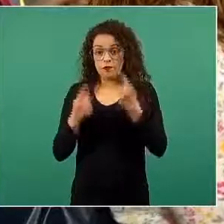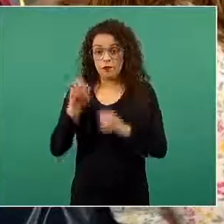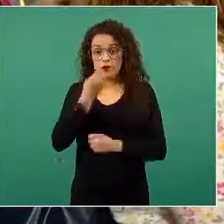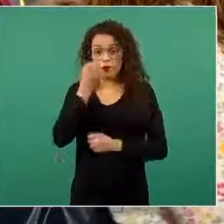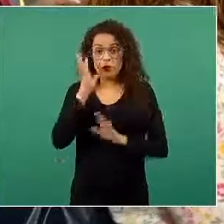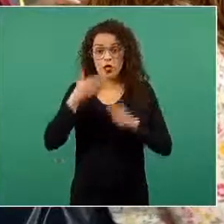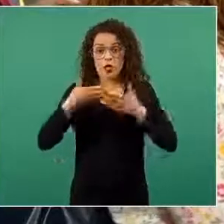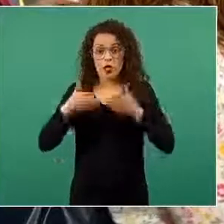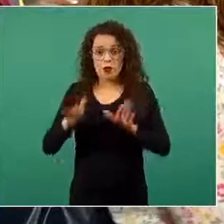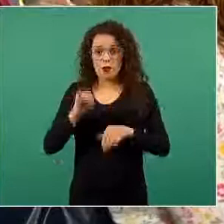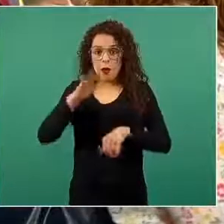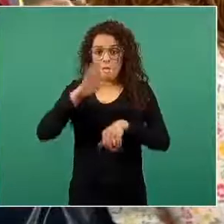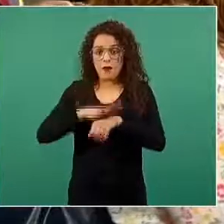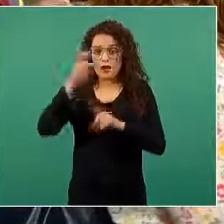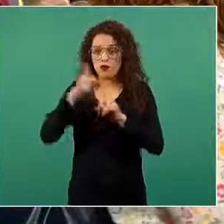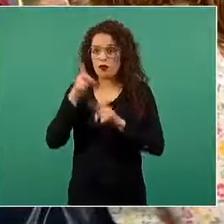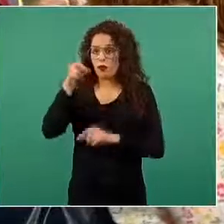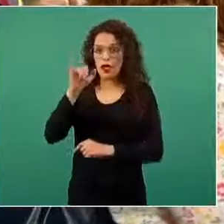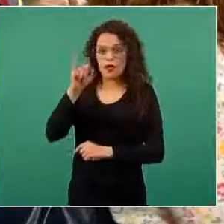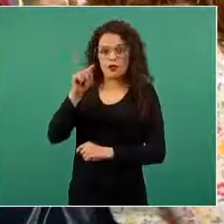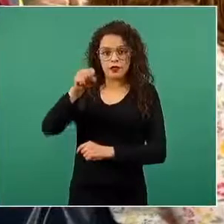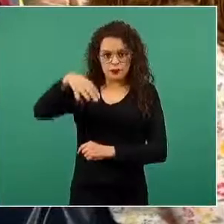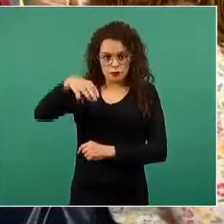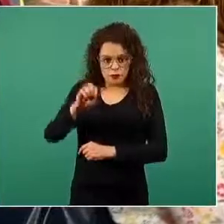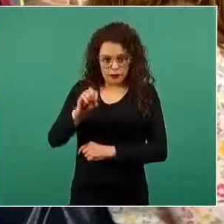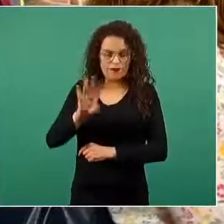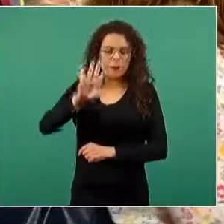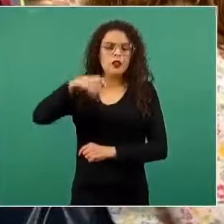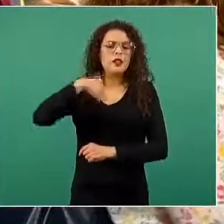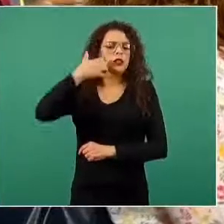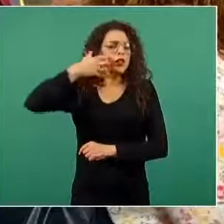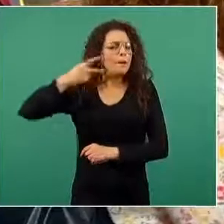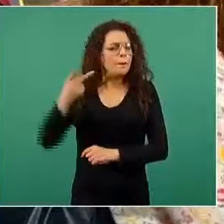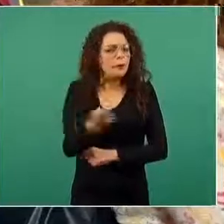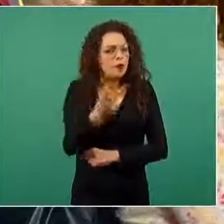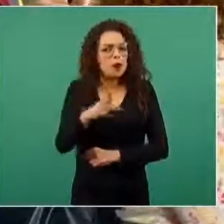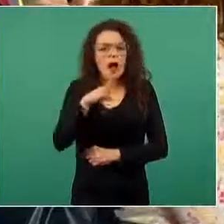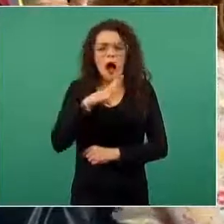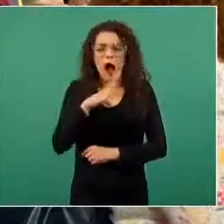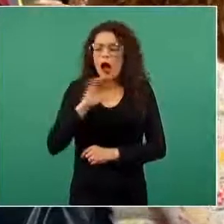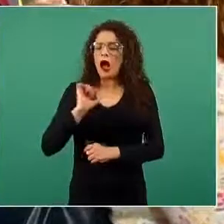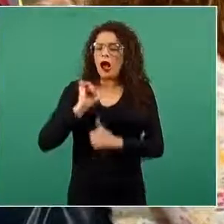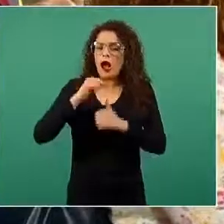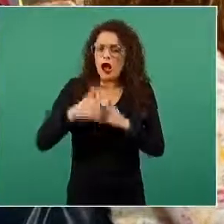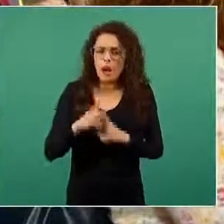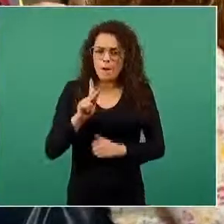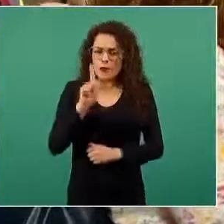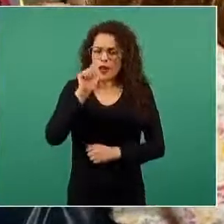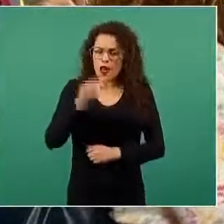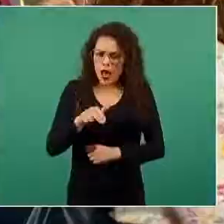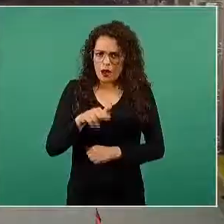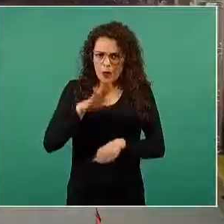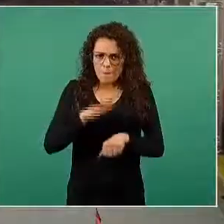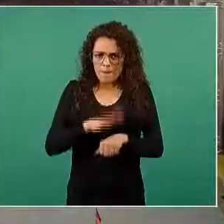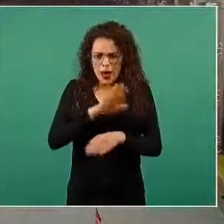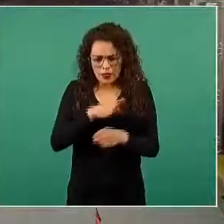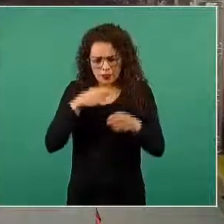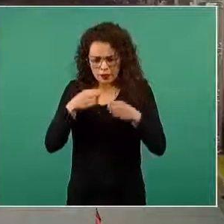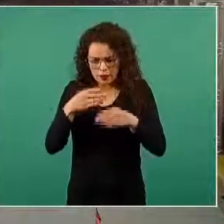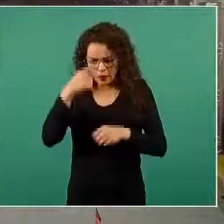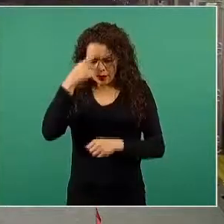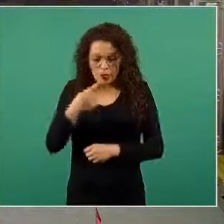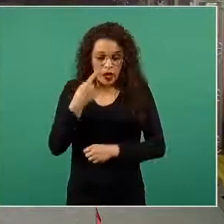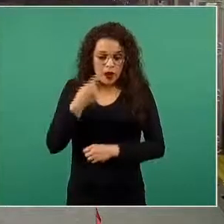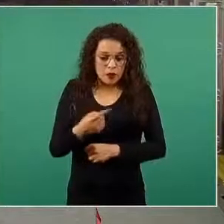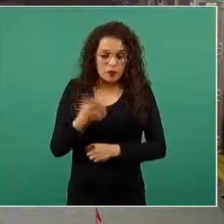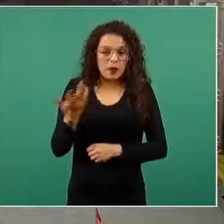sobre todo en el Istmo. Le quería preguntar si hay un plan específico para operar este cierre, si